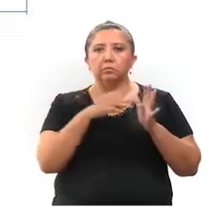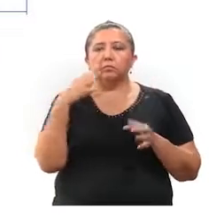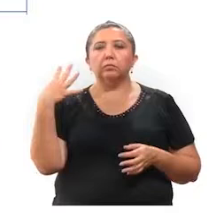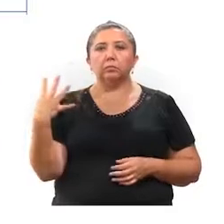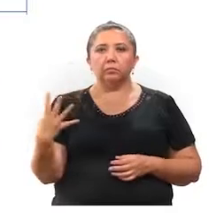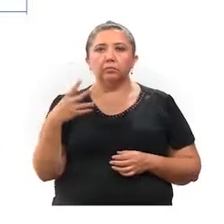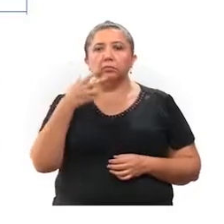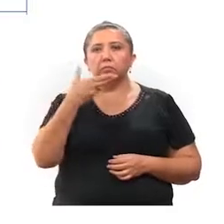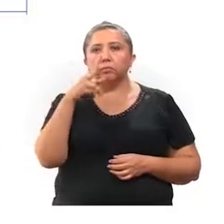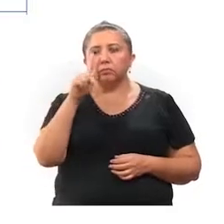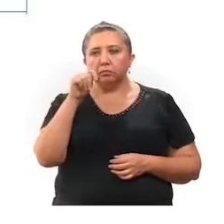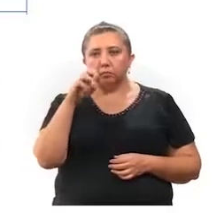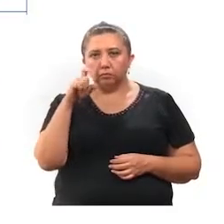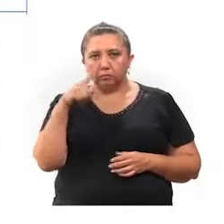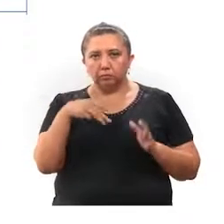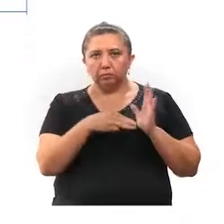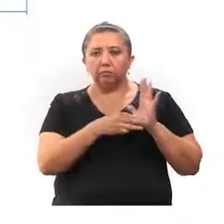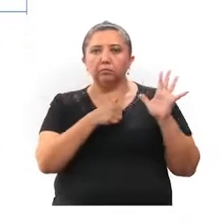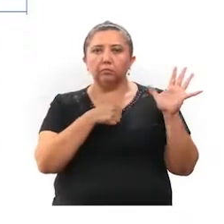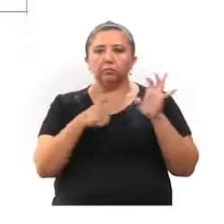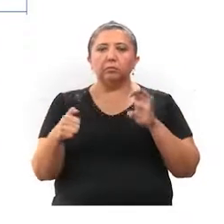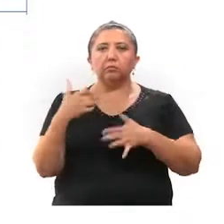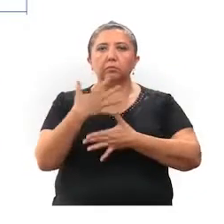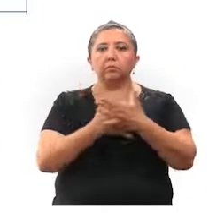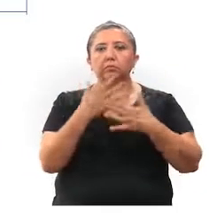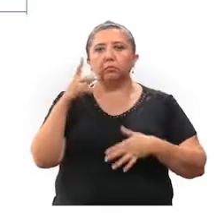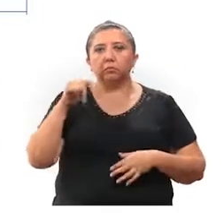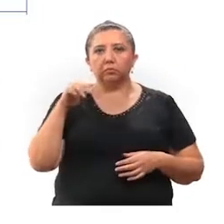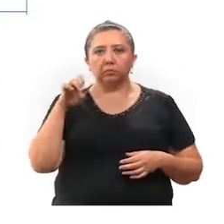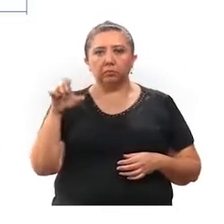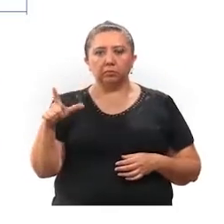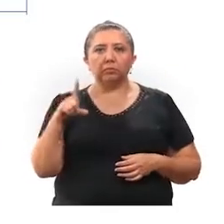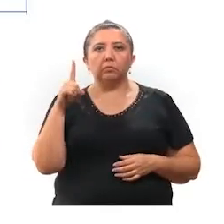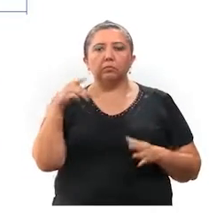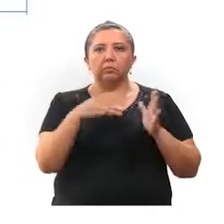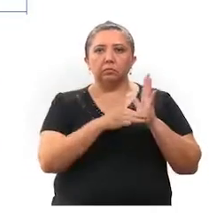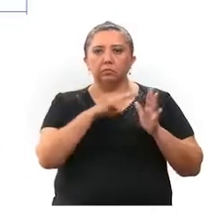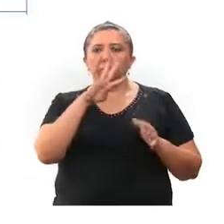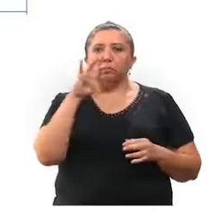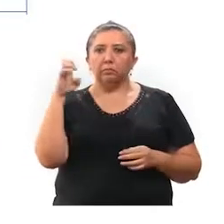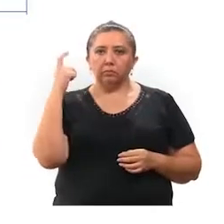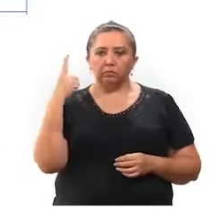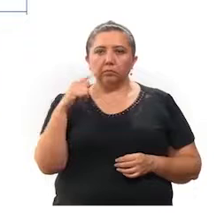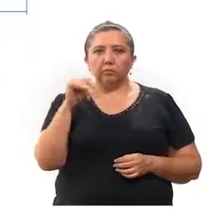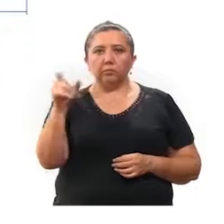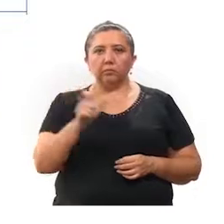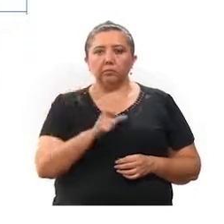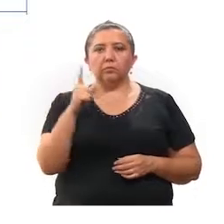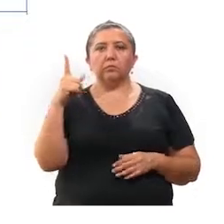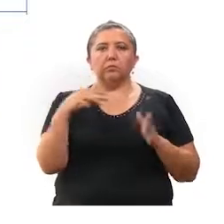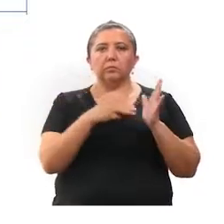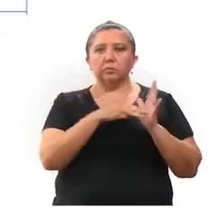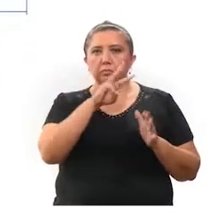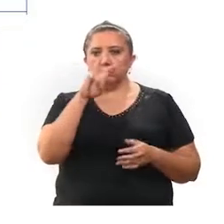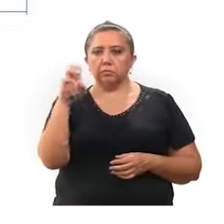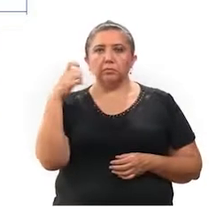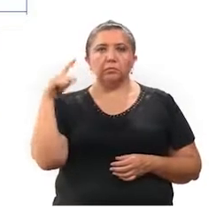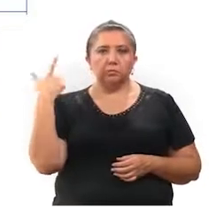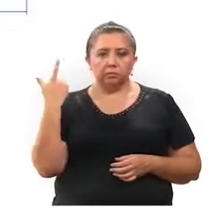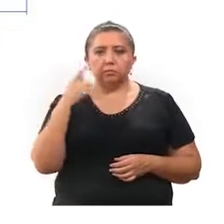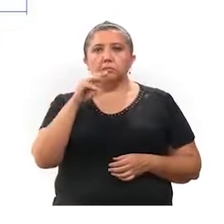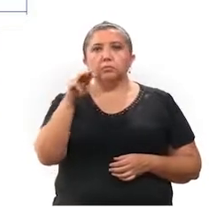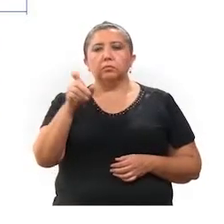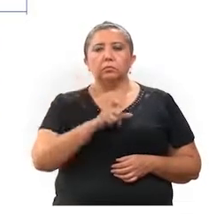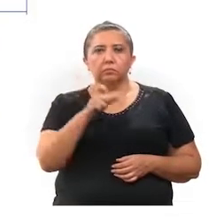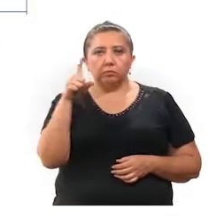2.004, Junucmá 1.615, Motul 1.401, Tecash 1.312,